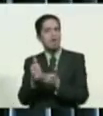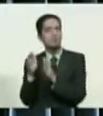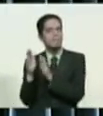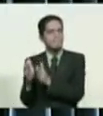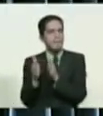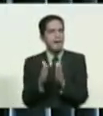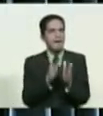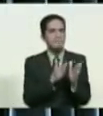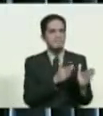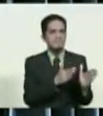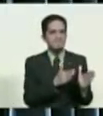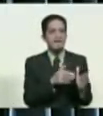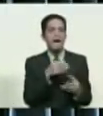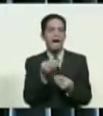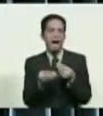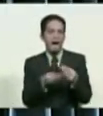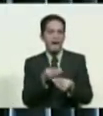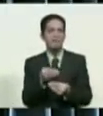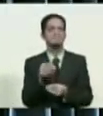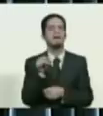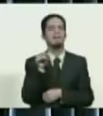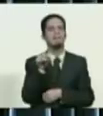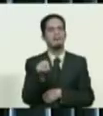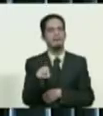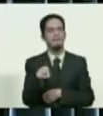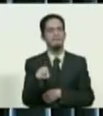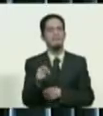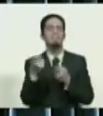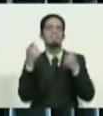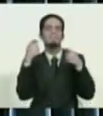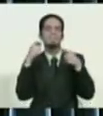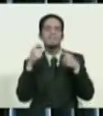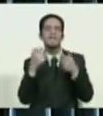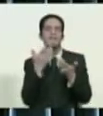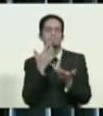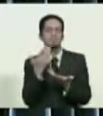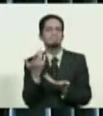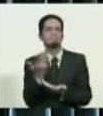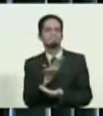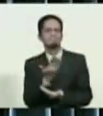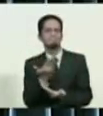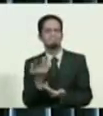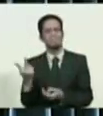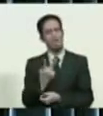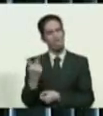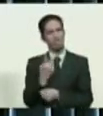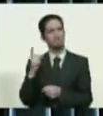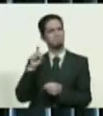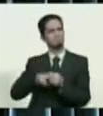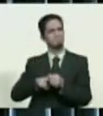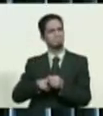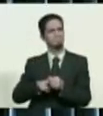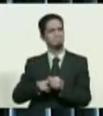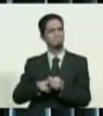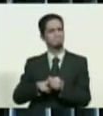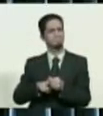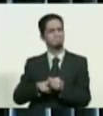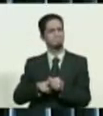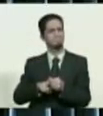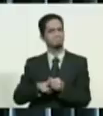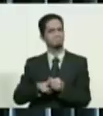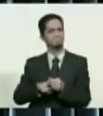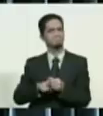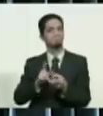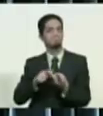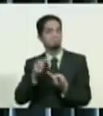y perpetración en grado de cómplice necesario, el caso del señor Requesén, y en grado de autor